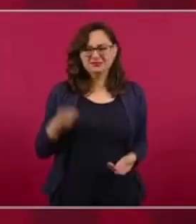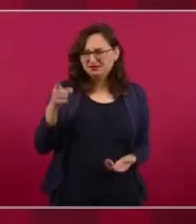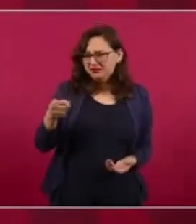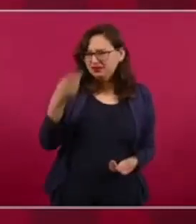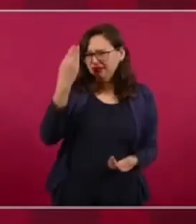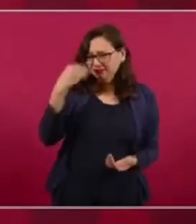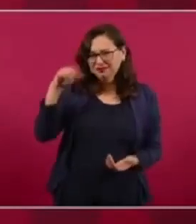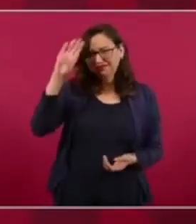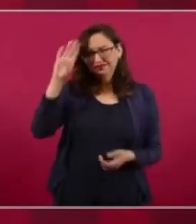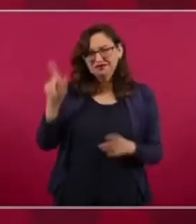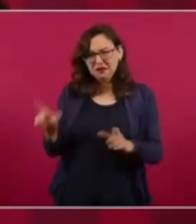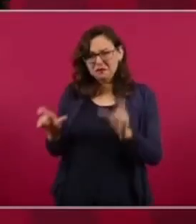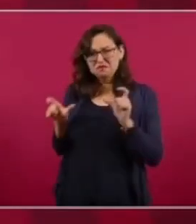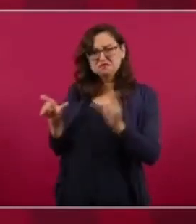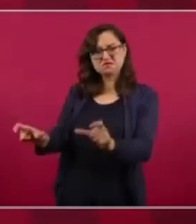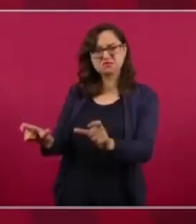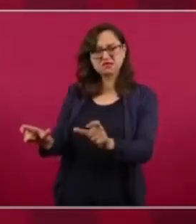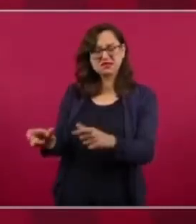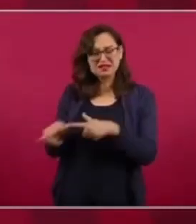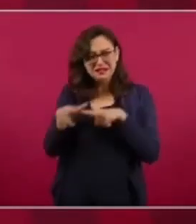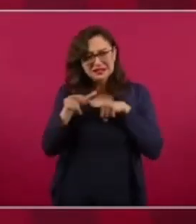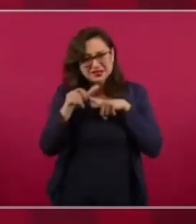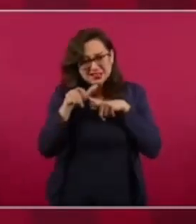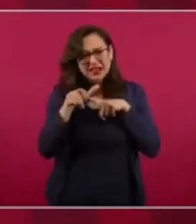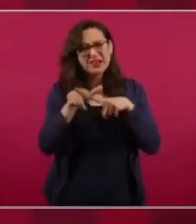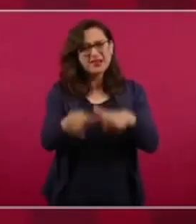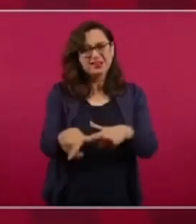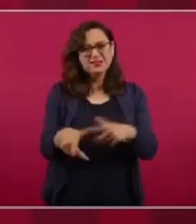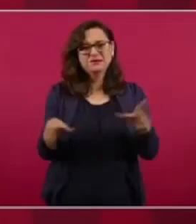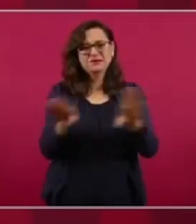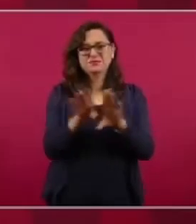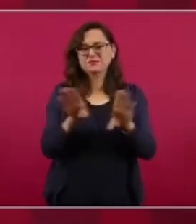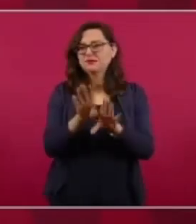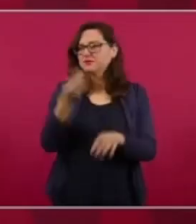que impide que lleguen los alimentos